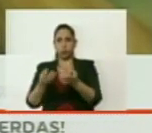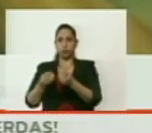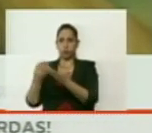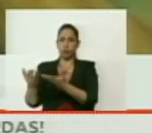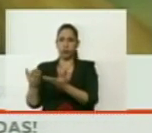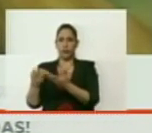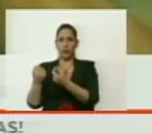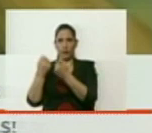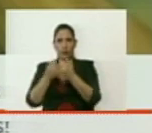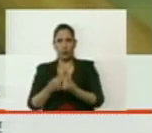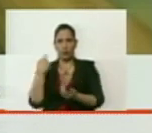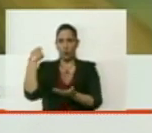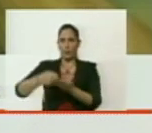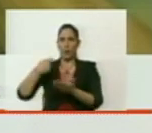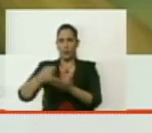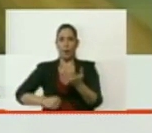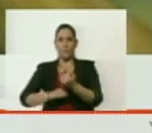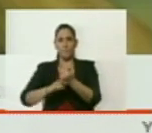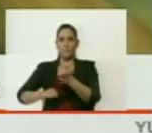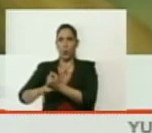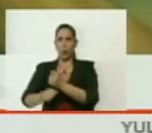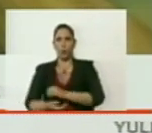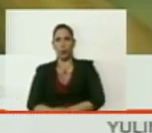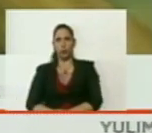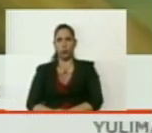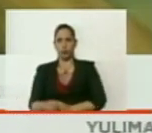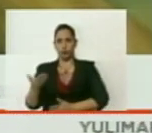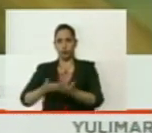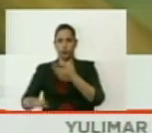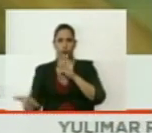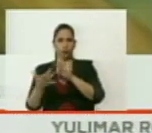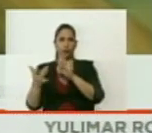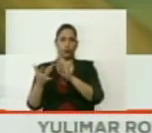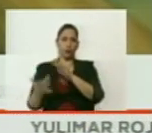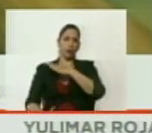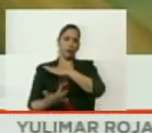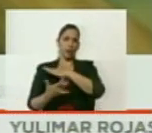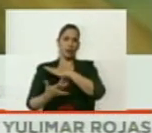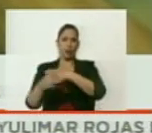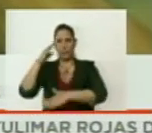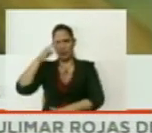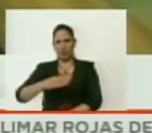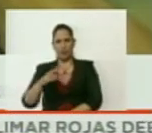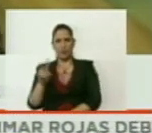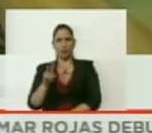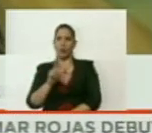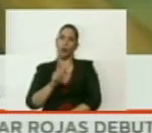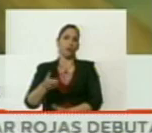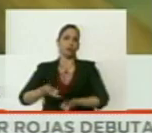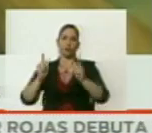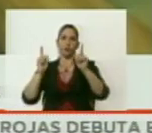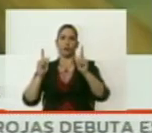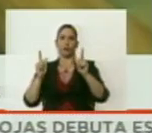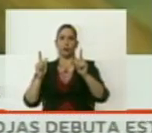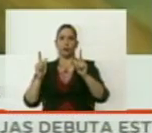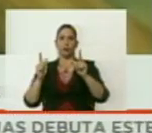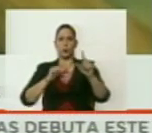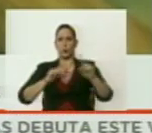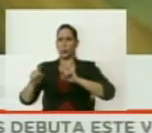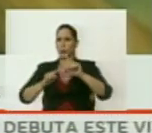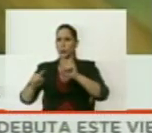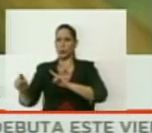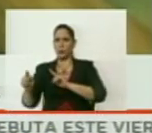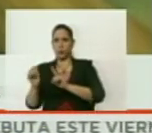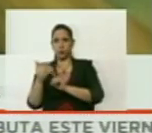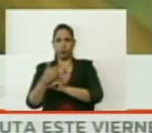financiero, financiamiento, apoyo, cooperación técnica, militar a Venezuela, que no lo van a permitir, que actúen con cautela, les